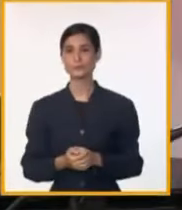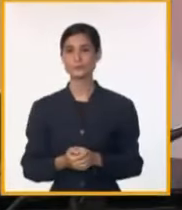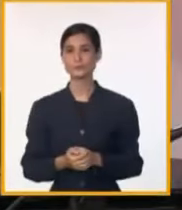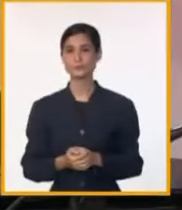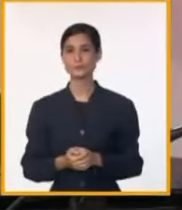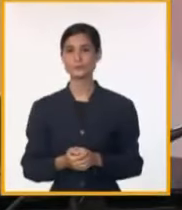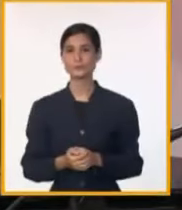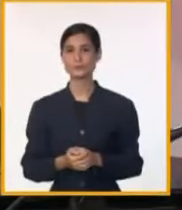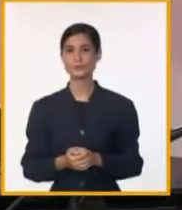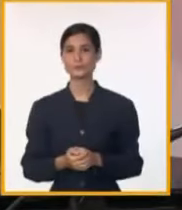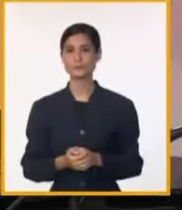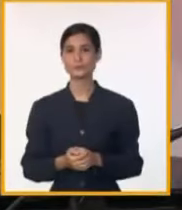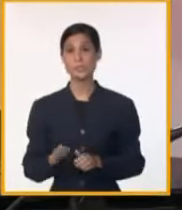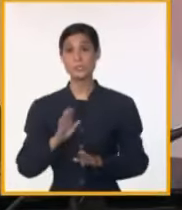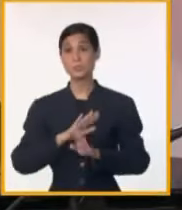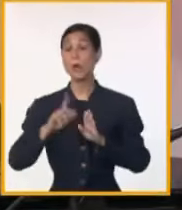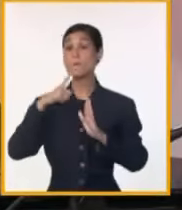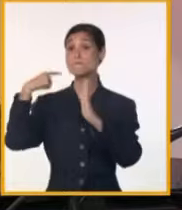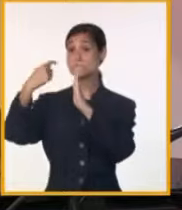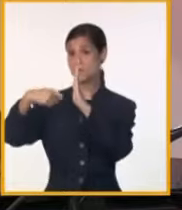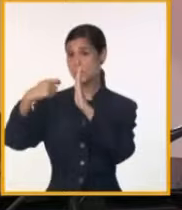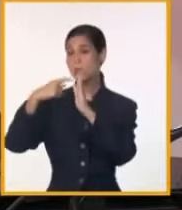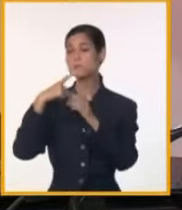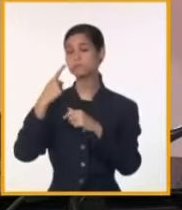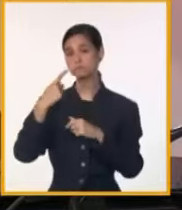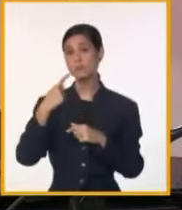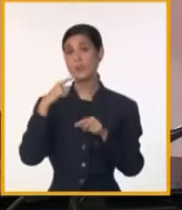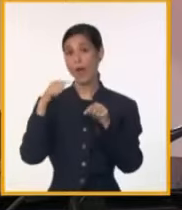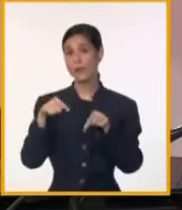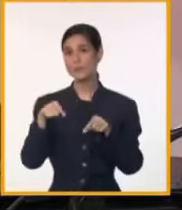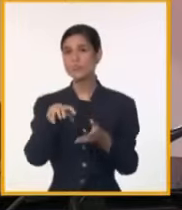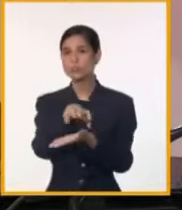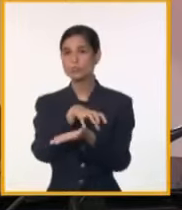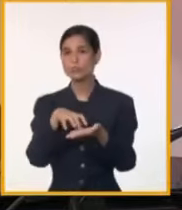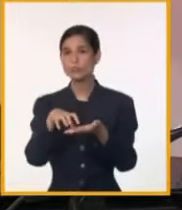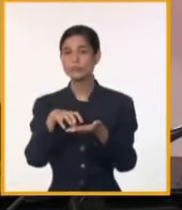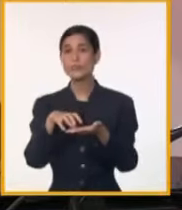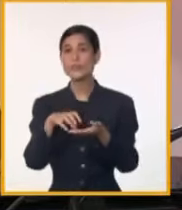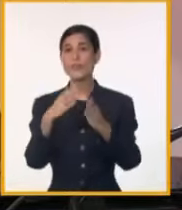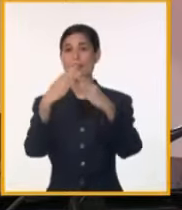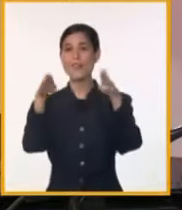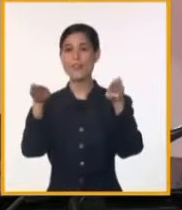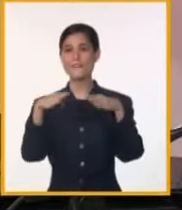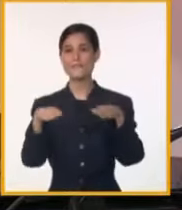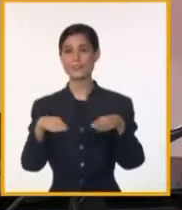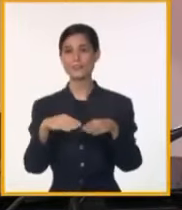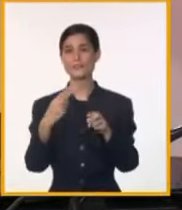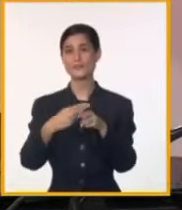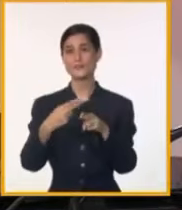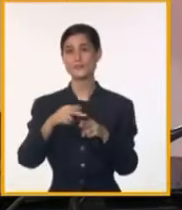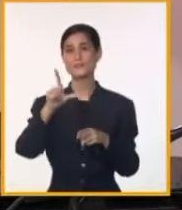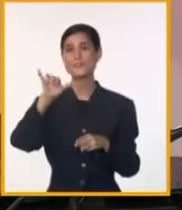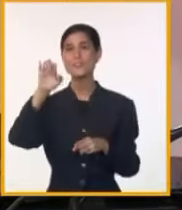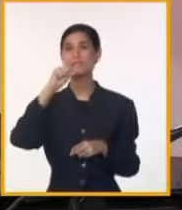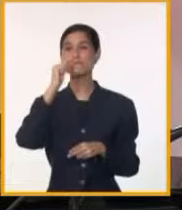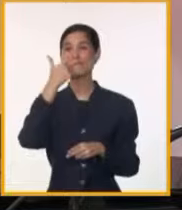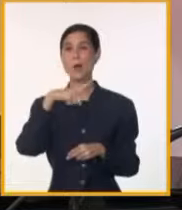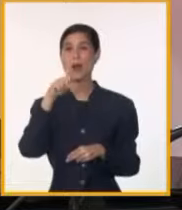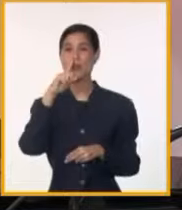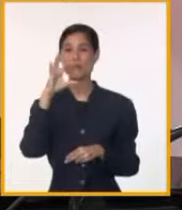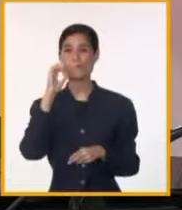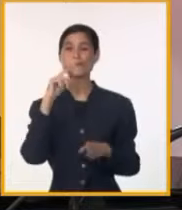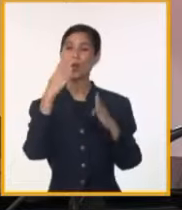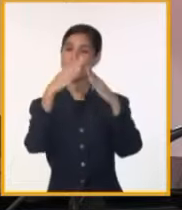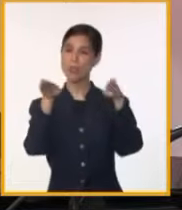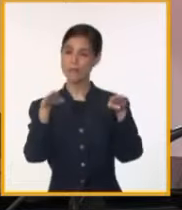Norte de lo que está ocurriendo ahora en el Líbano otro componente de todo este conflicto y que sin duda